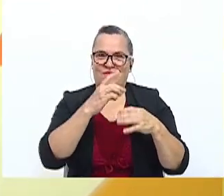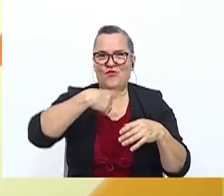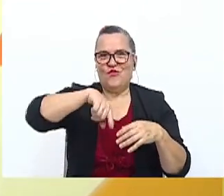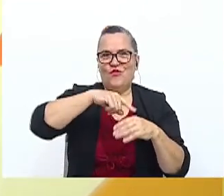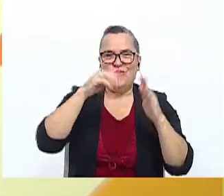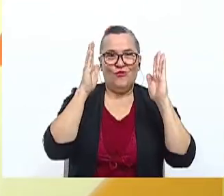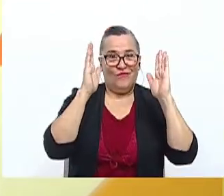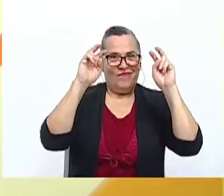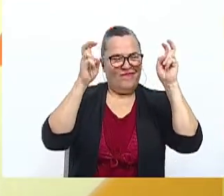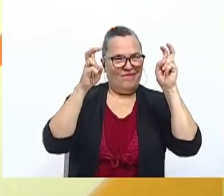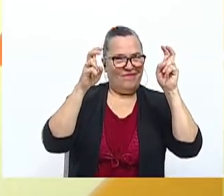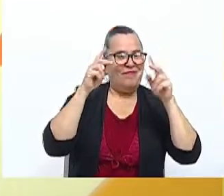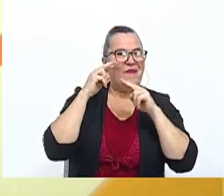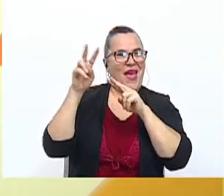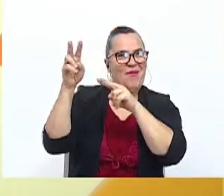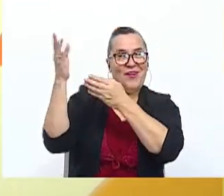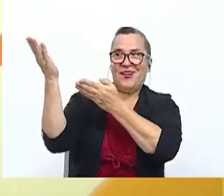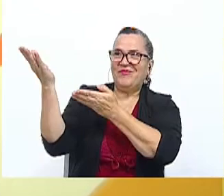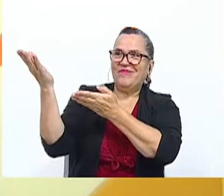tratando en esta clase. Veámosla.